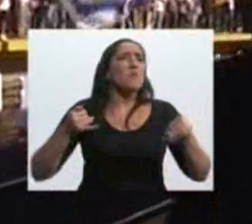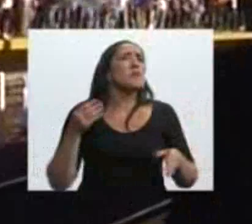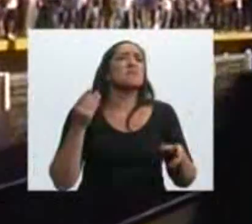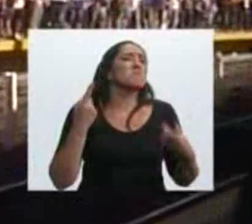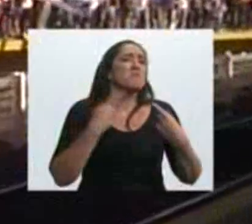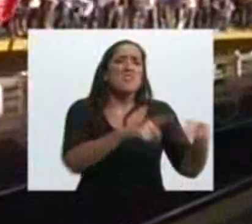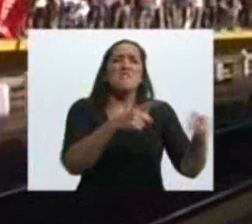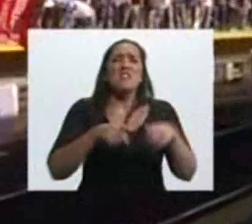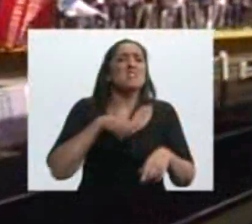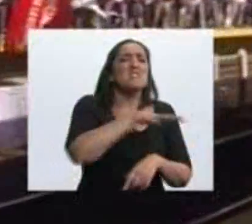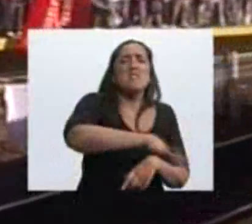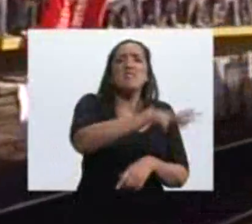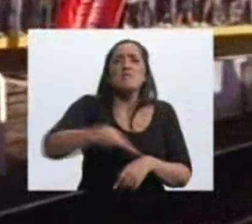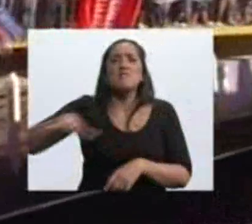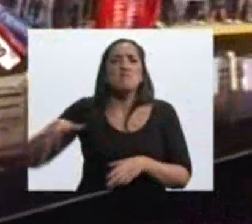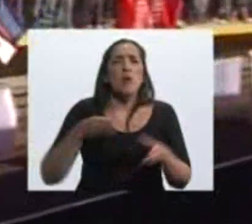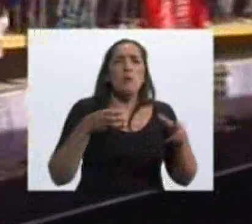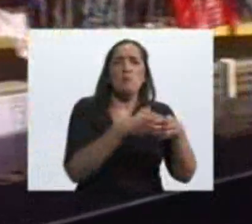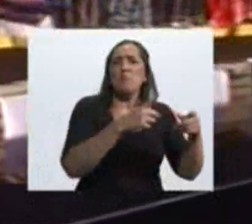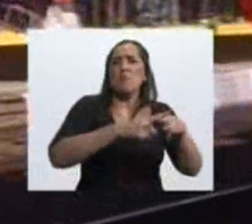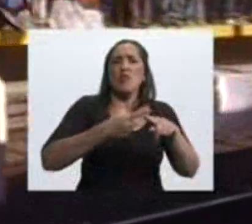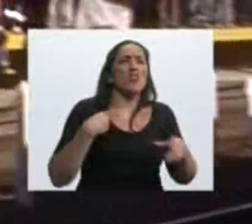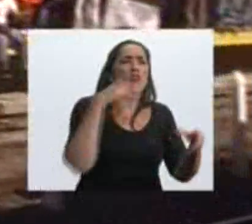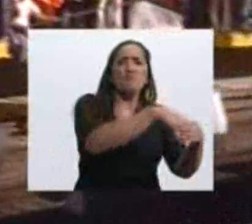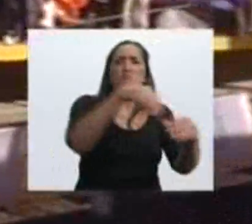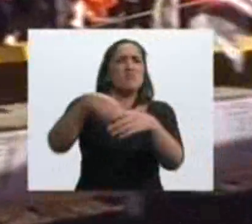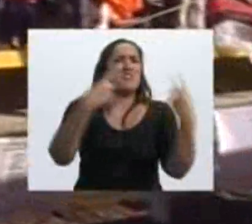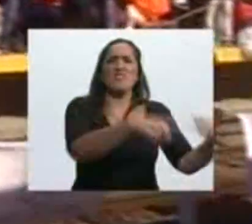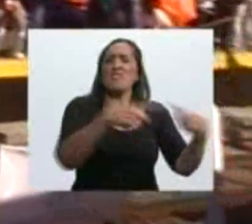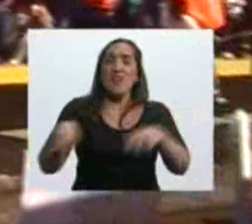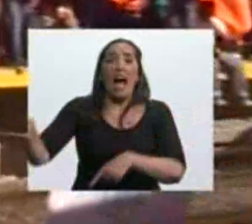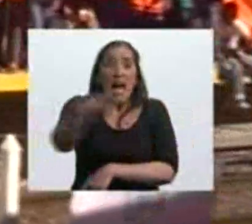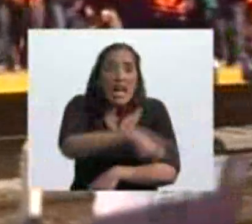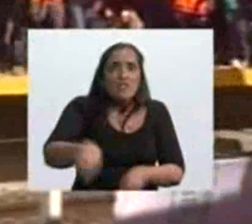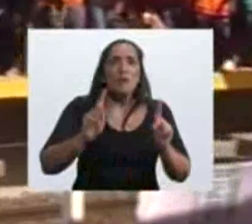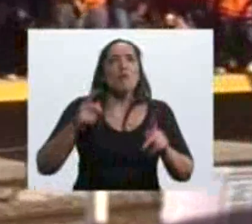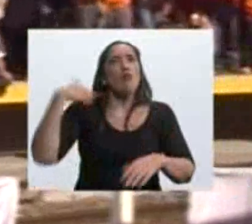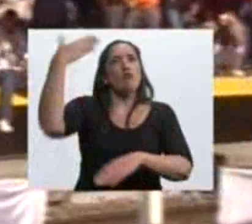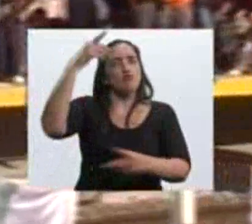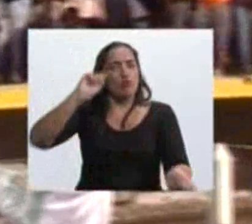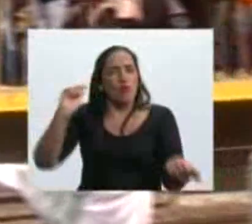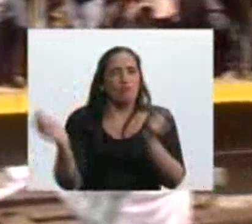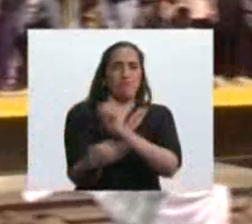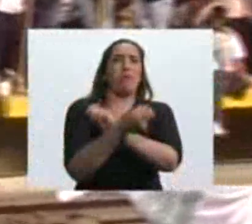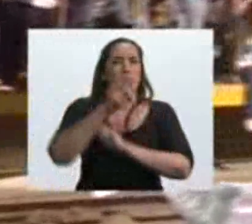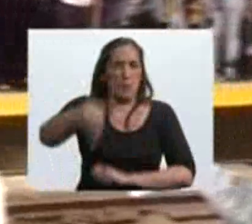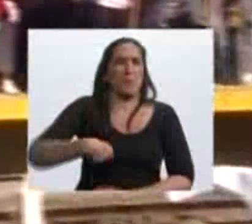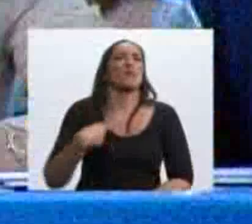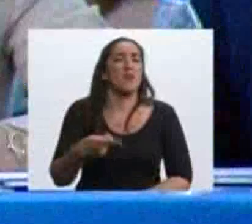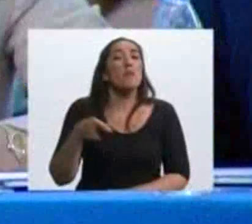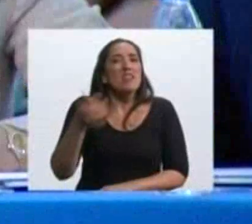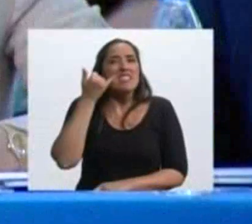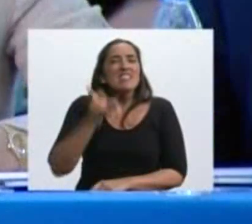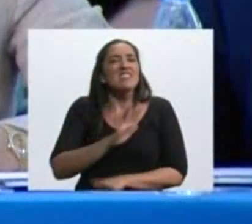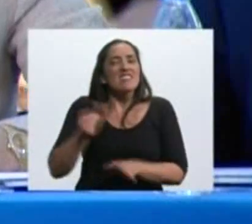en distintos ámbitos, en distintos frentes, y que son los que realmente van a reasegurar porque han podido vivir una